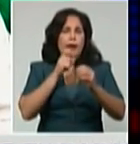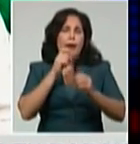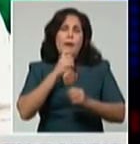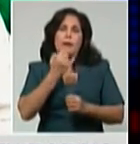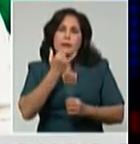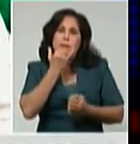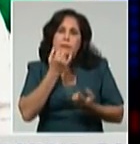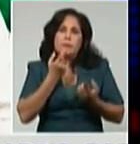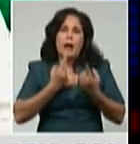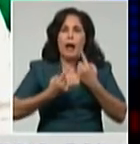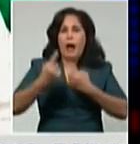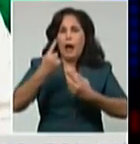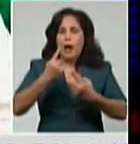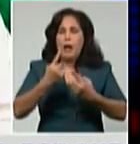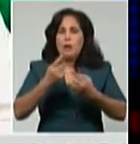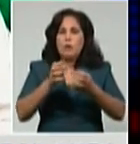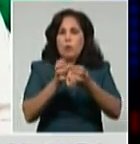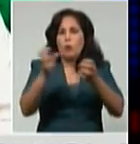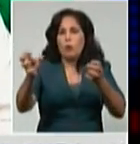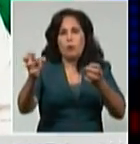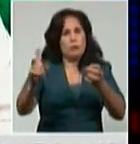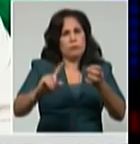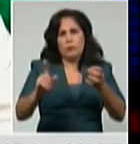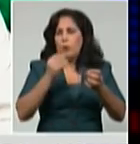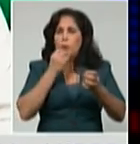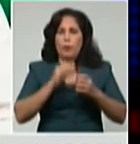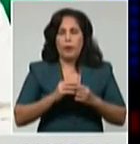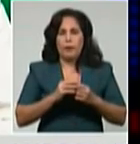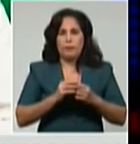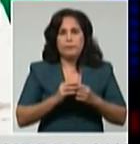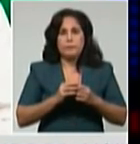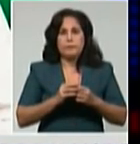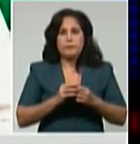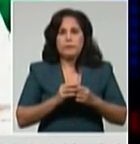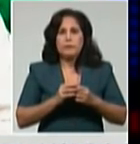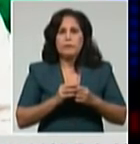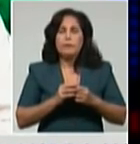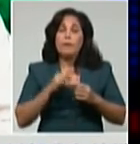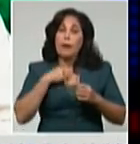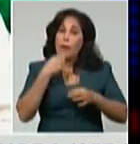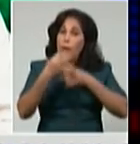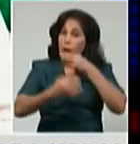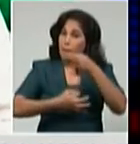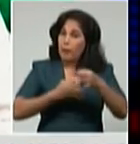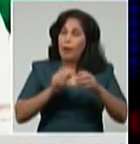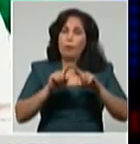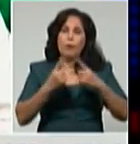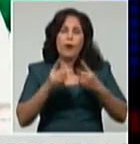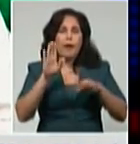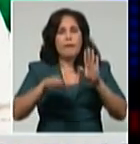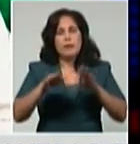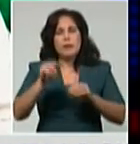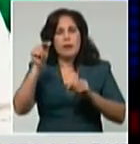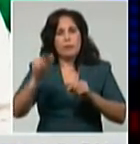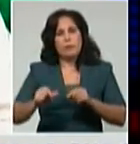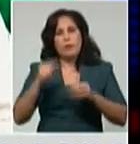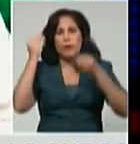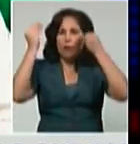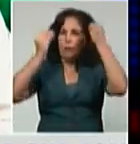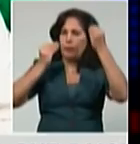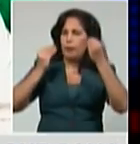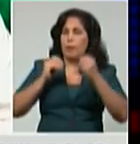aislamiento. Se modificó, discúlpame que explicara esto, porque además, fíjense, requerimos